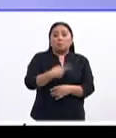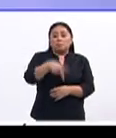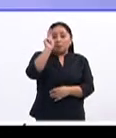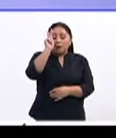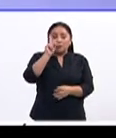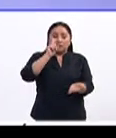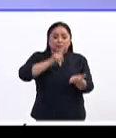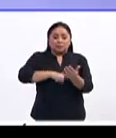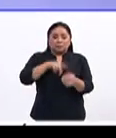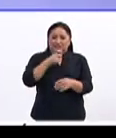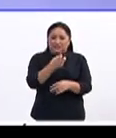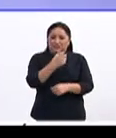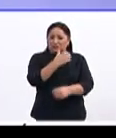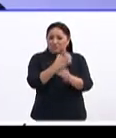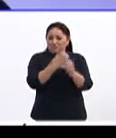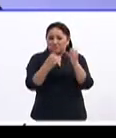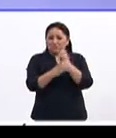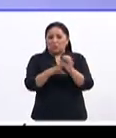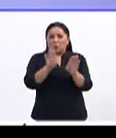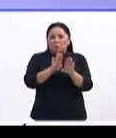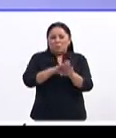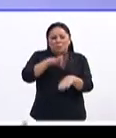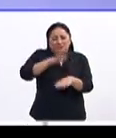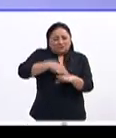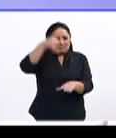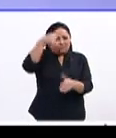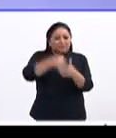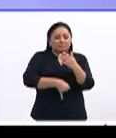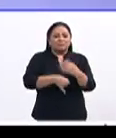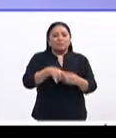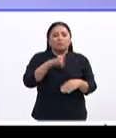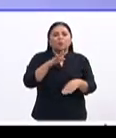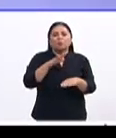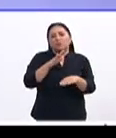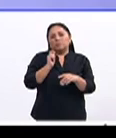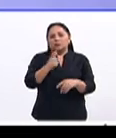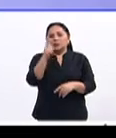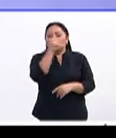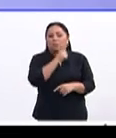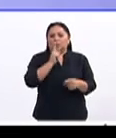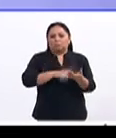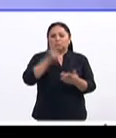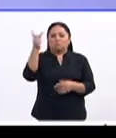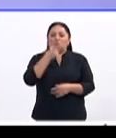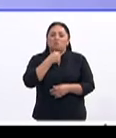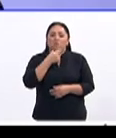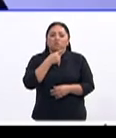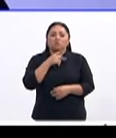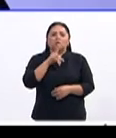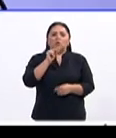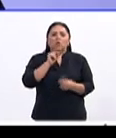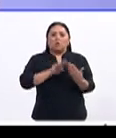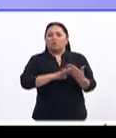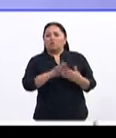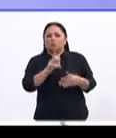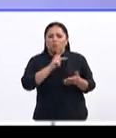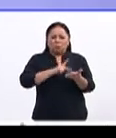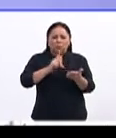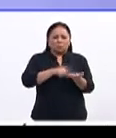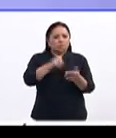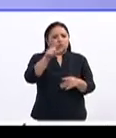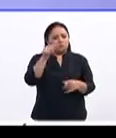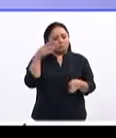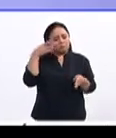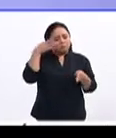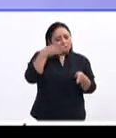a pesar de esas cosas que son como más sofisticadas, por la riqueza del lenguaje que tiene David Huerta, no te alejan del poema, te van